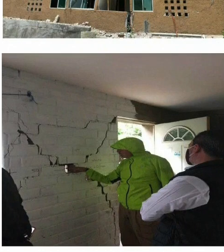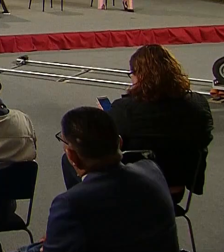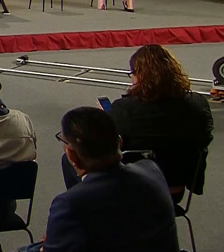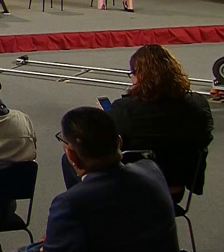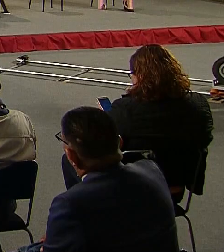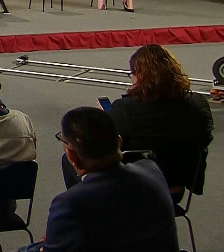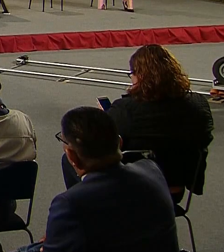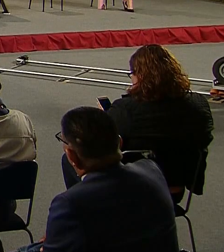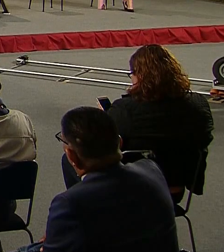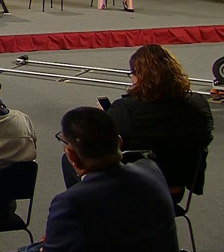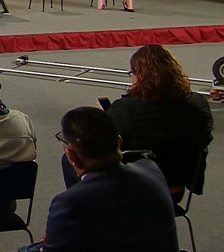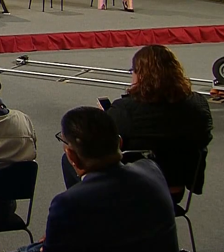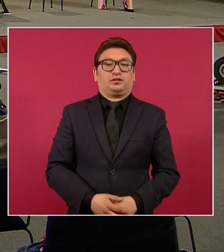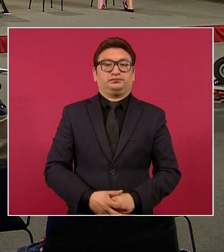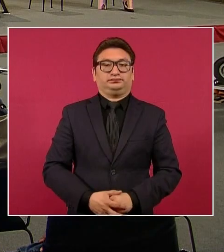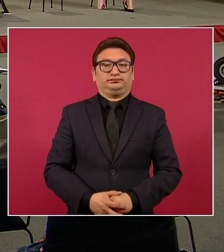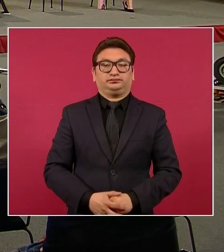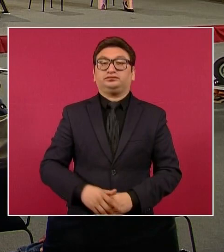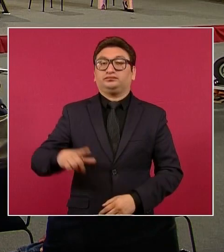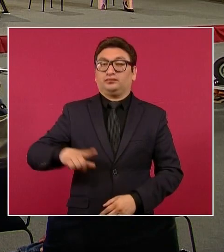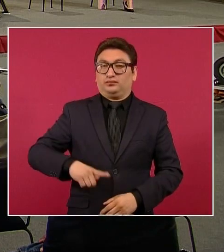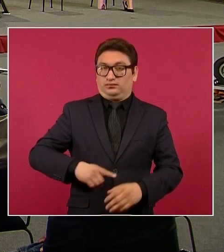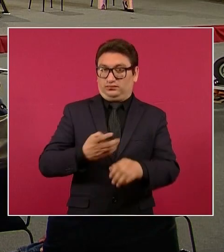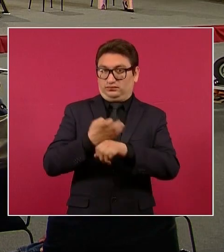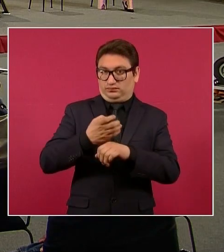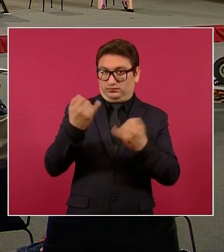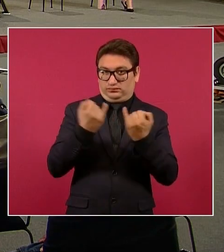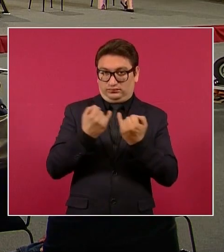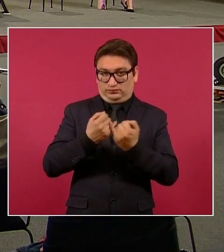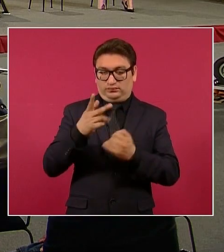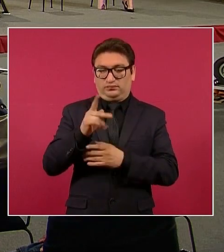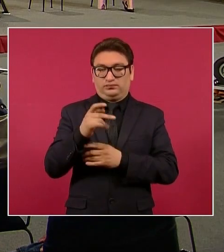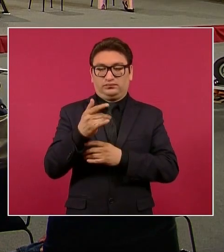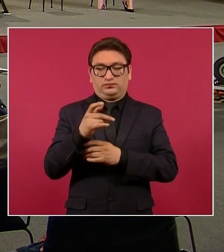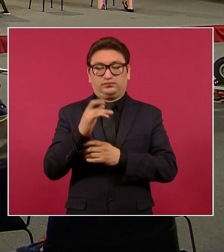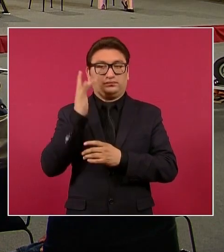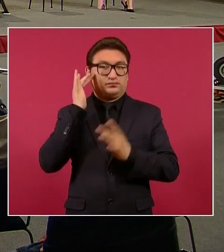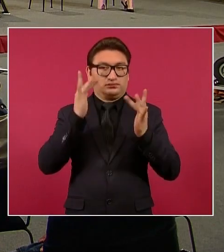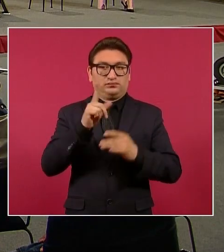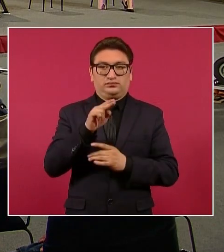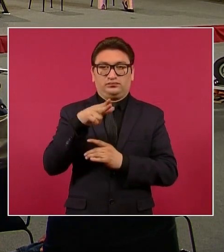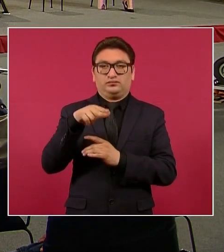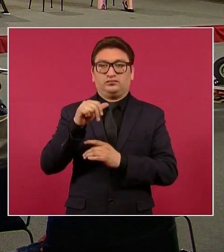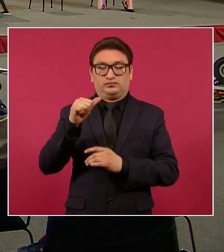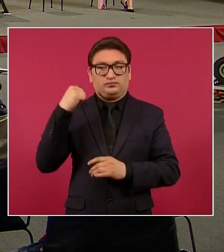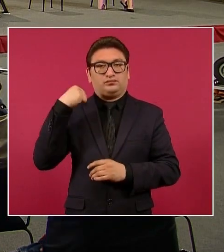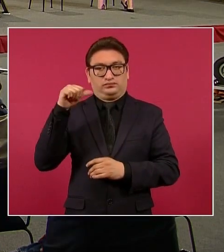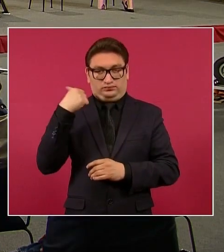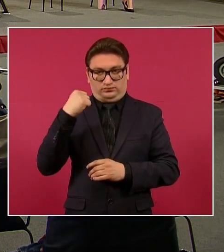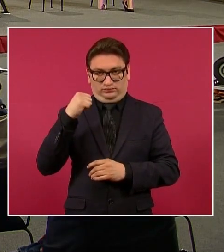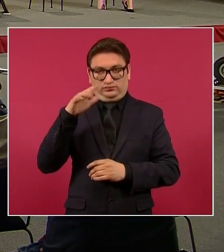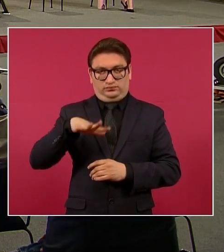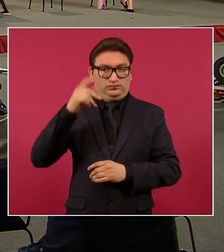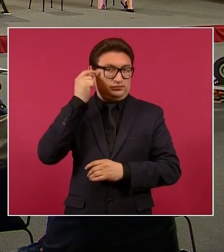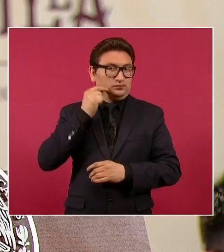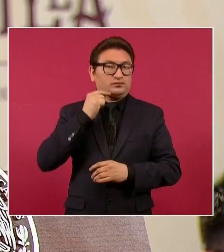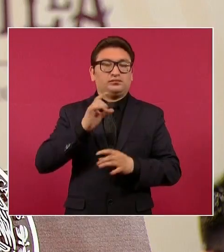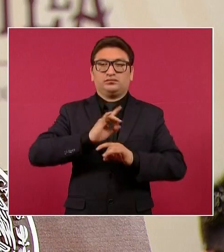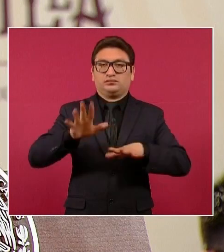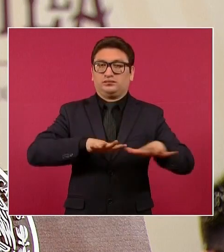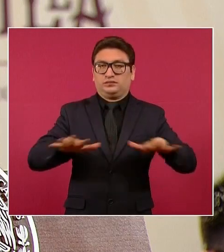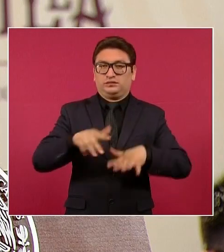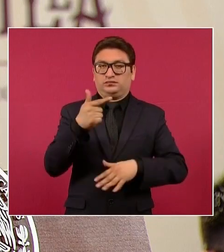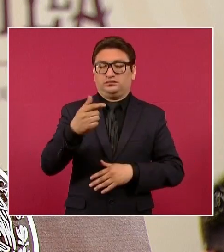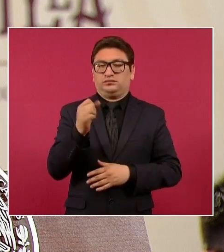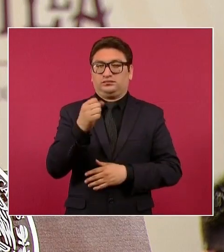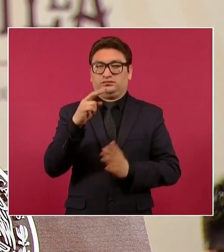de Protección Civil, de SEDATU, del propio gobierno del estado, Pedregal de Cantalún, en Acapulco, Guerrero, un sismo el 7